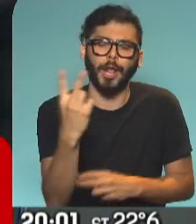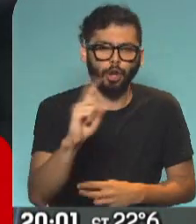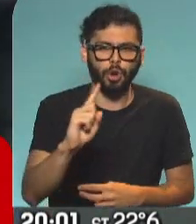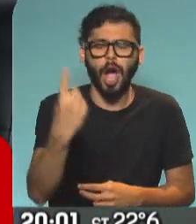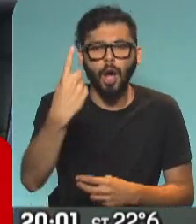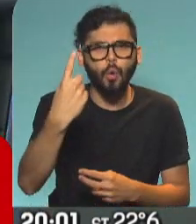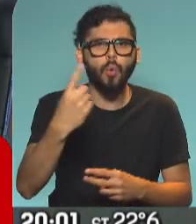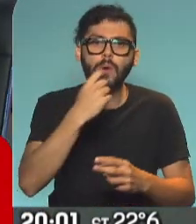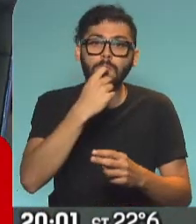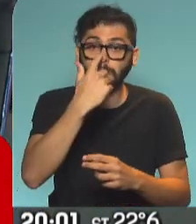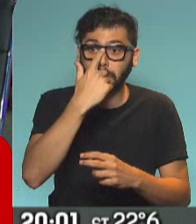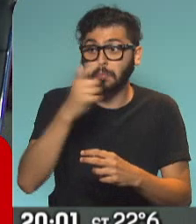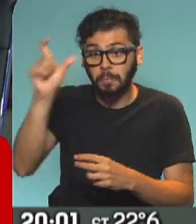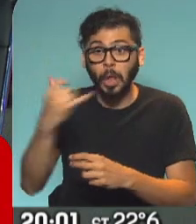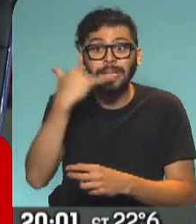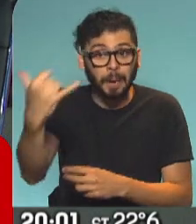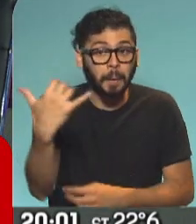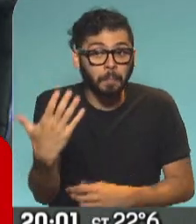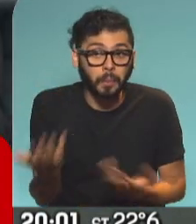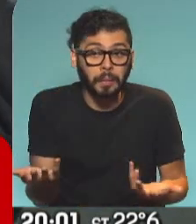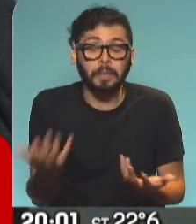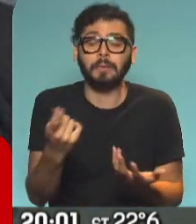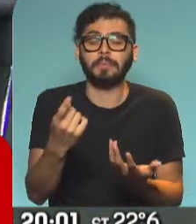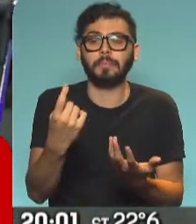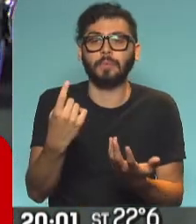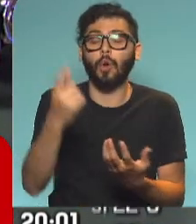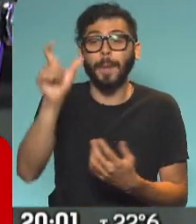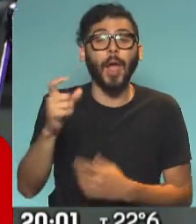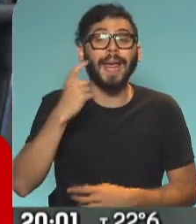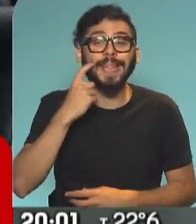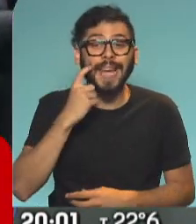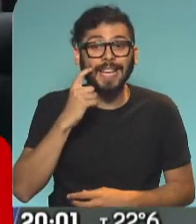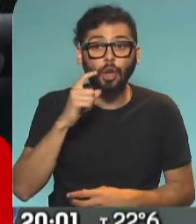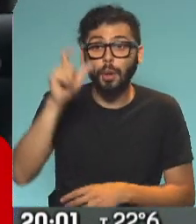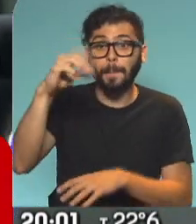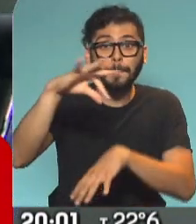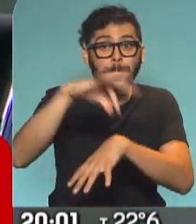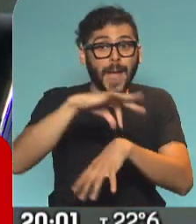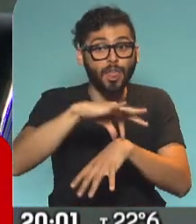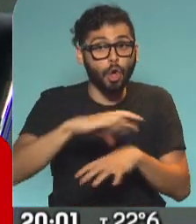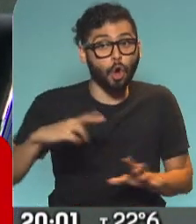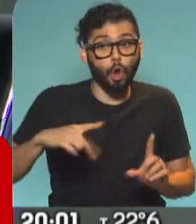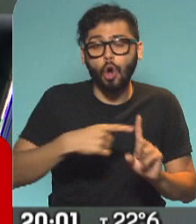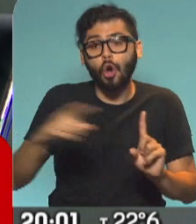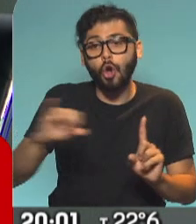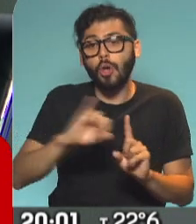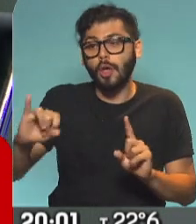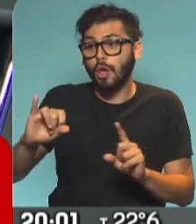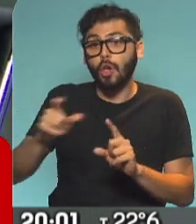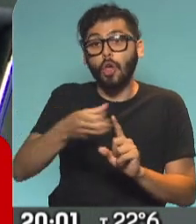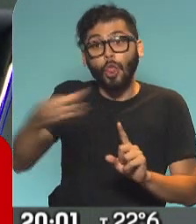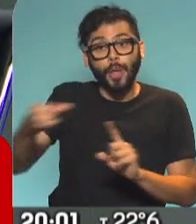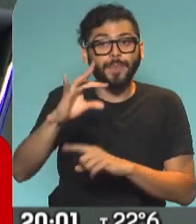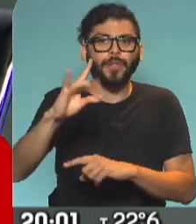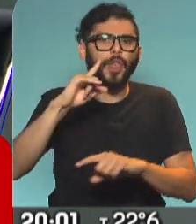lo podemos llamar por teléfono al paciente si quiere, que en Entre Ríos le dieron el médico de cabecera, le dio dióxido de cloro al paciente. El